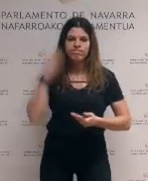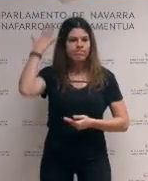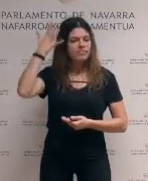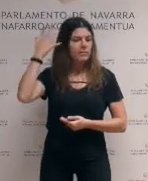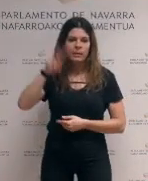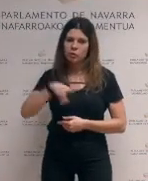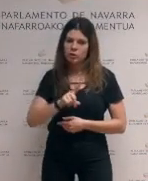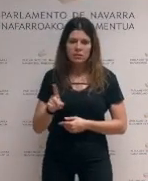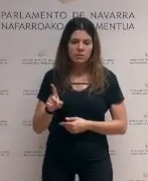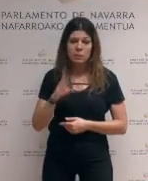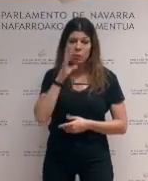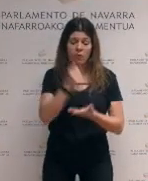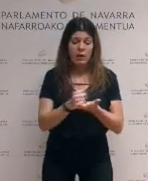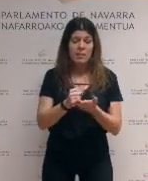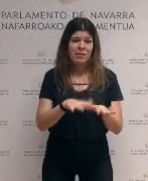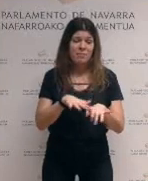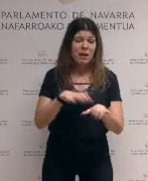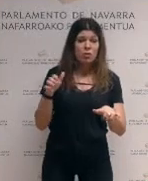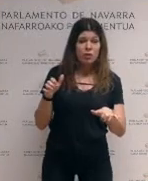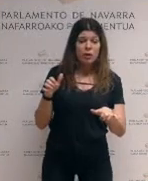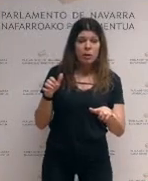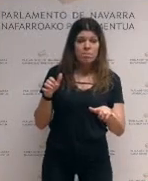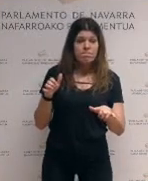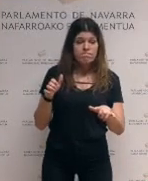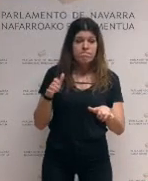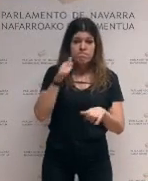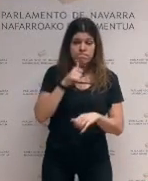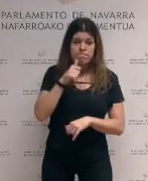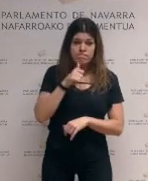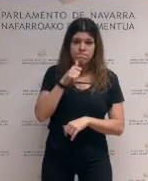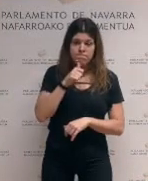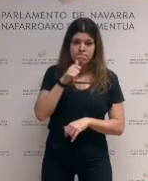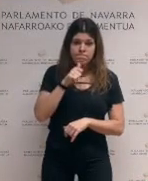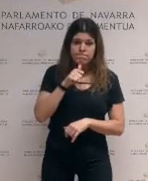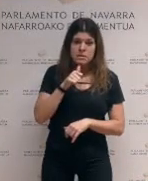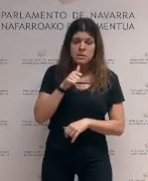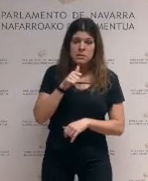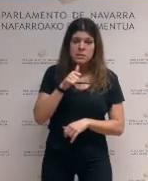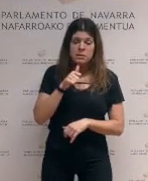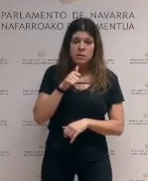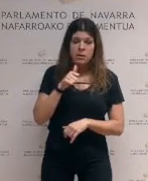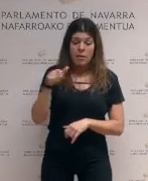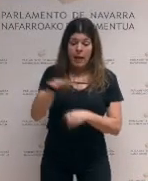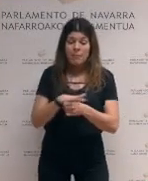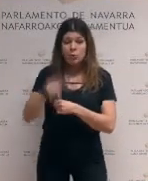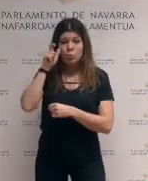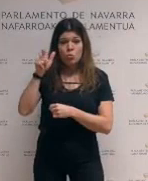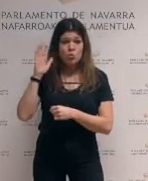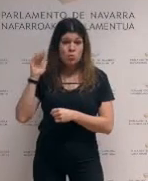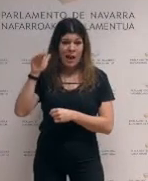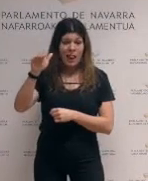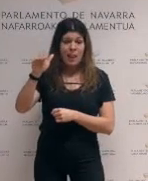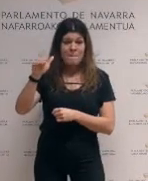así. La mayor parte de las farmacias subsisten y muchas de las que están en el ámbito rural son farmacias, como hemos dicho, con una